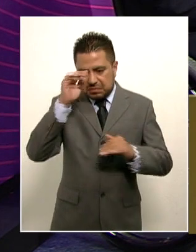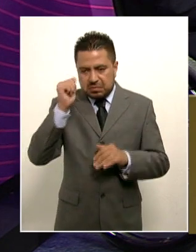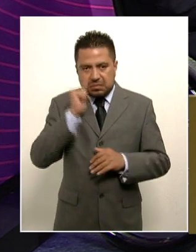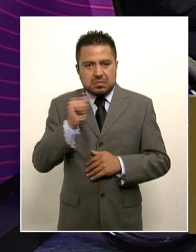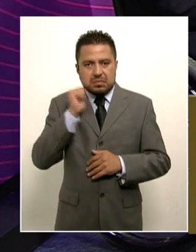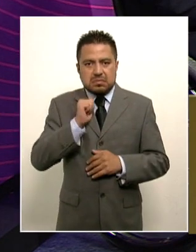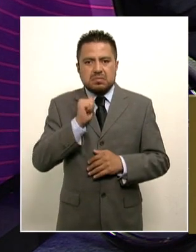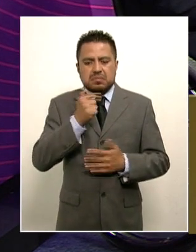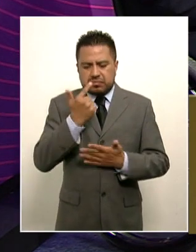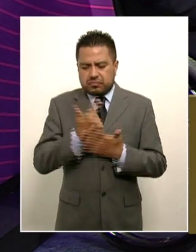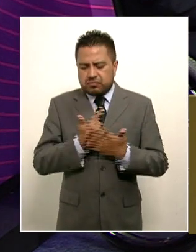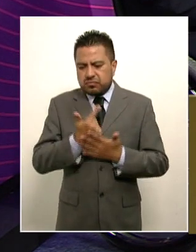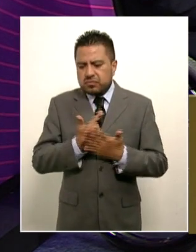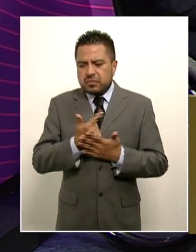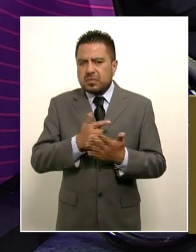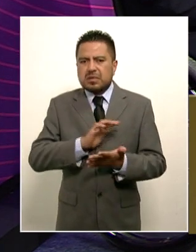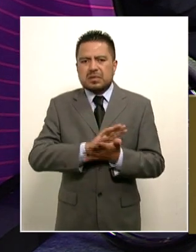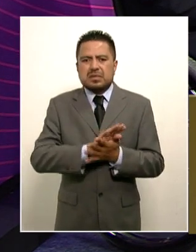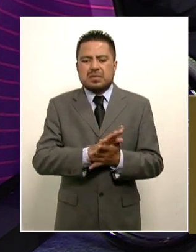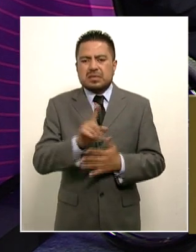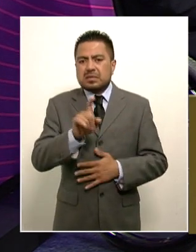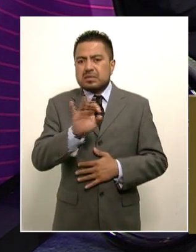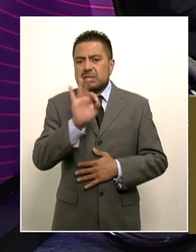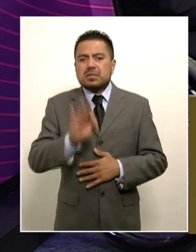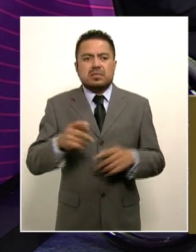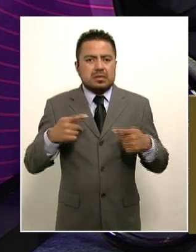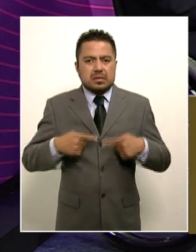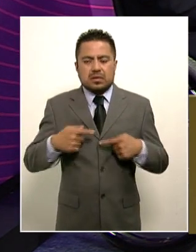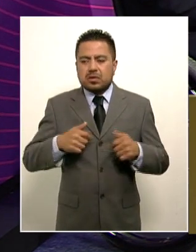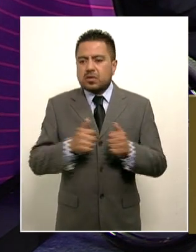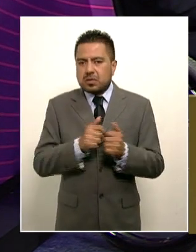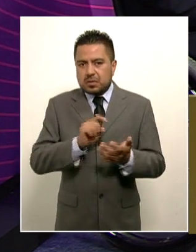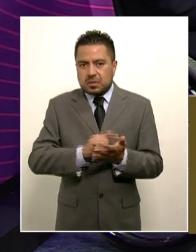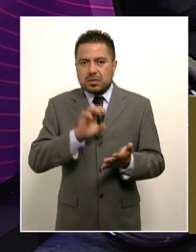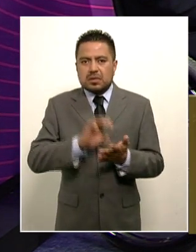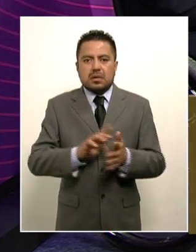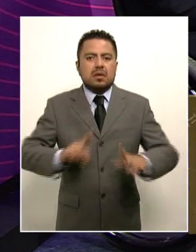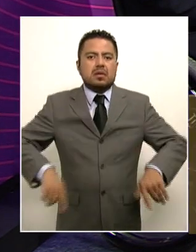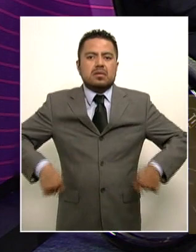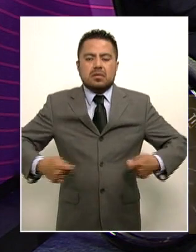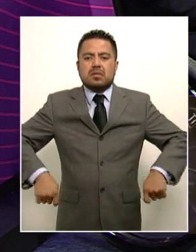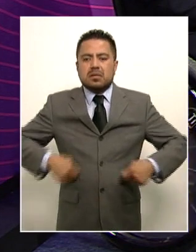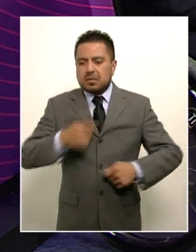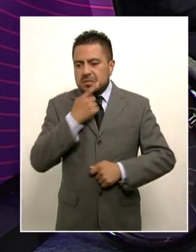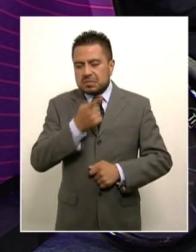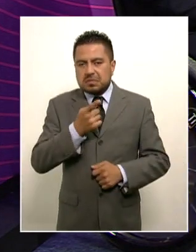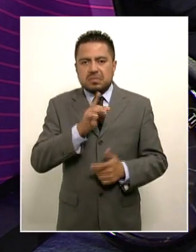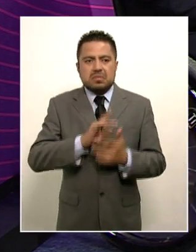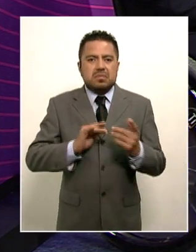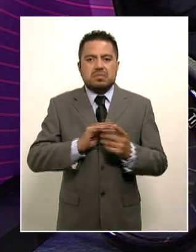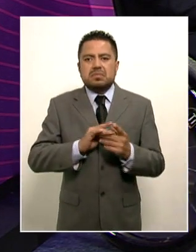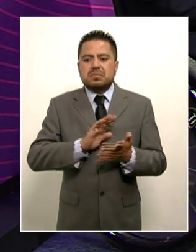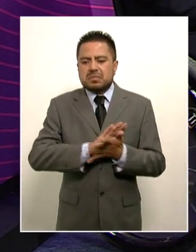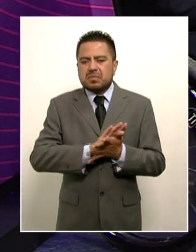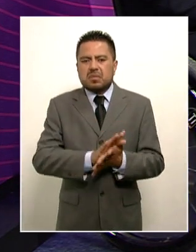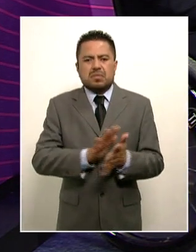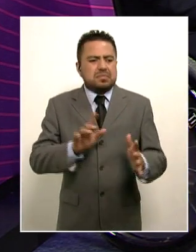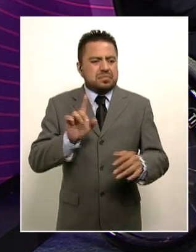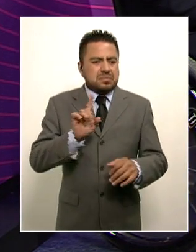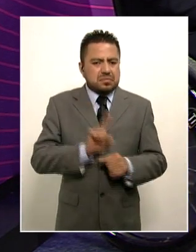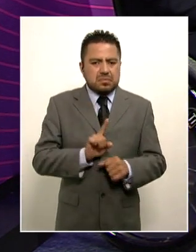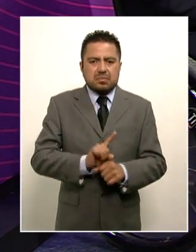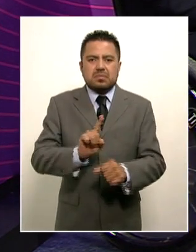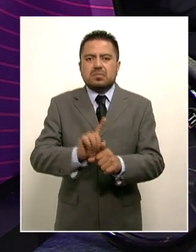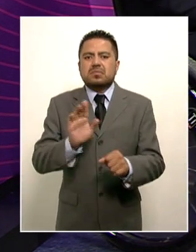acerca de las encuestas de discriminación. El 100% de las personas con discapacidad motriz deberían de decir que se les discrimina todos los